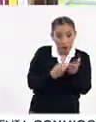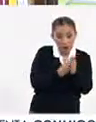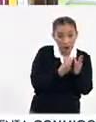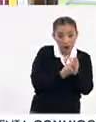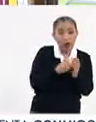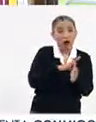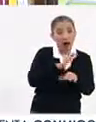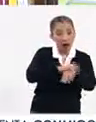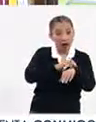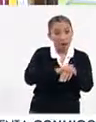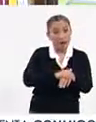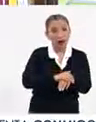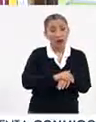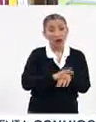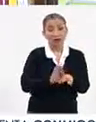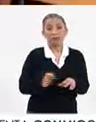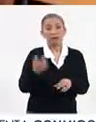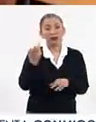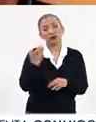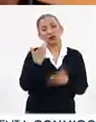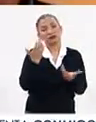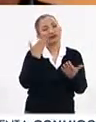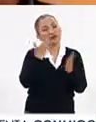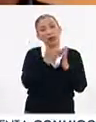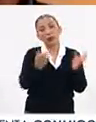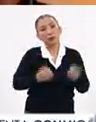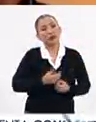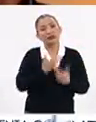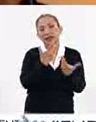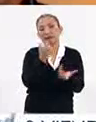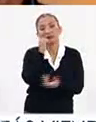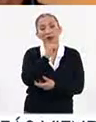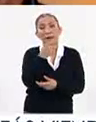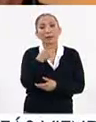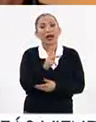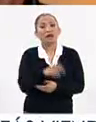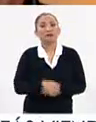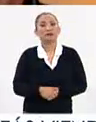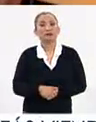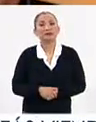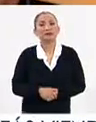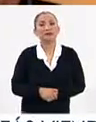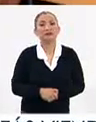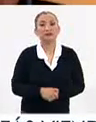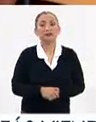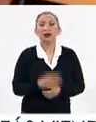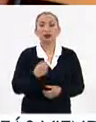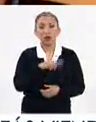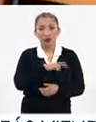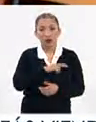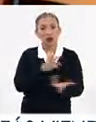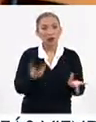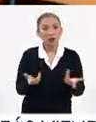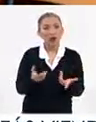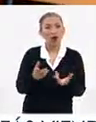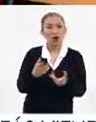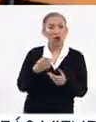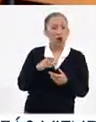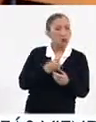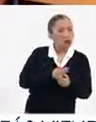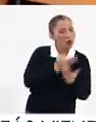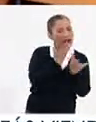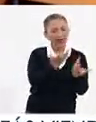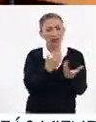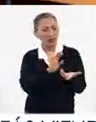de lo esencial, ¿no? Siempre son malos tiempos para la poesía, pero en el sentido de que estamos maltratados los poetas y muy